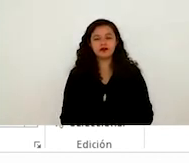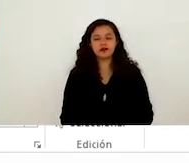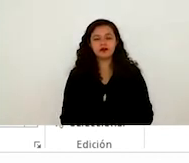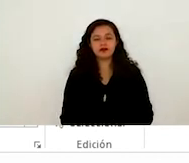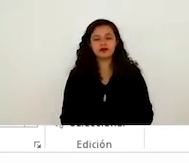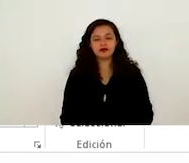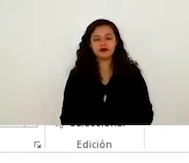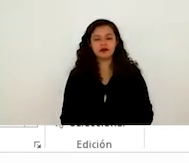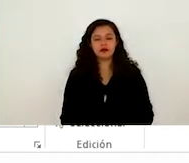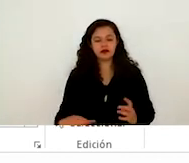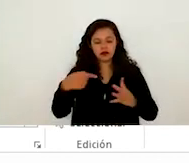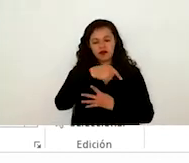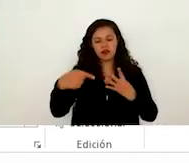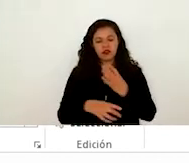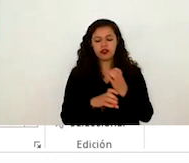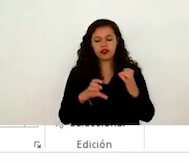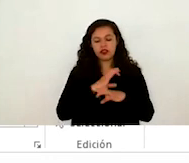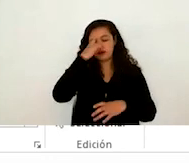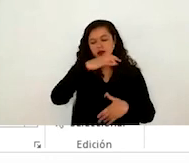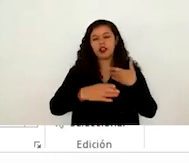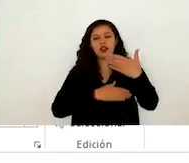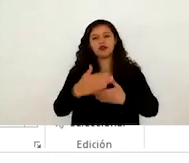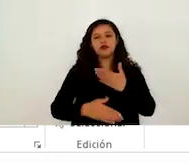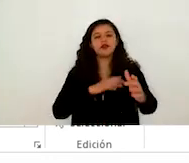son los cuatro alimentos del proceso de comunicación